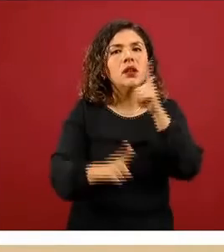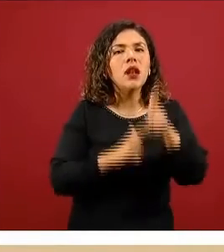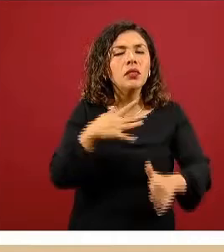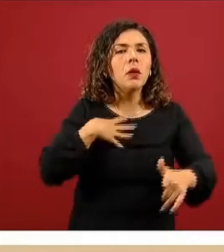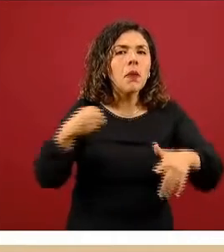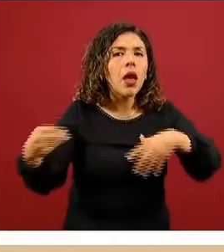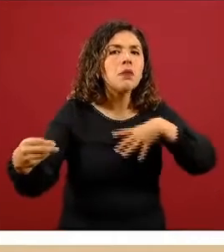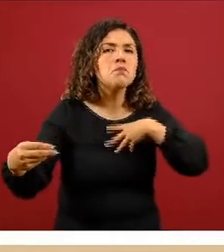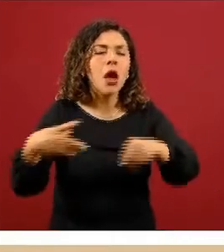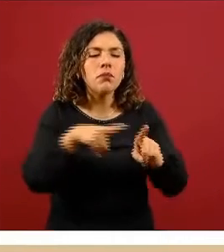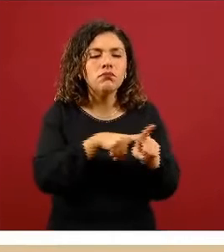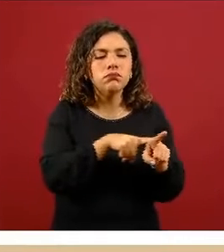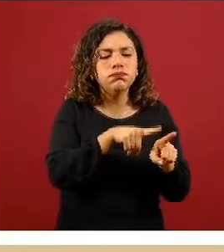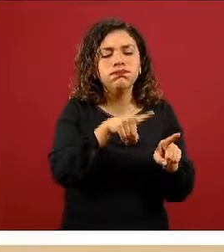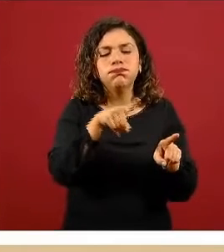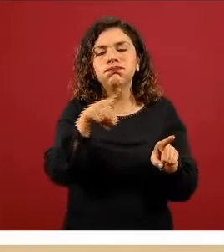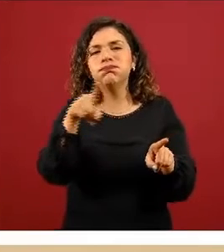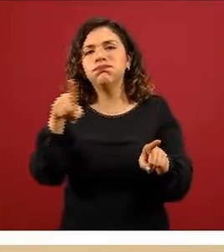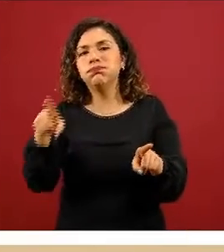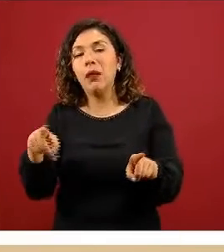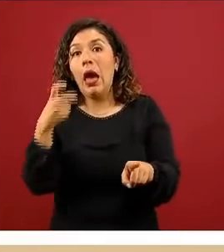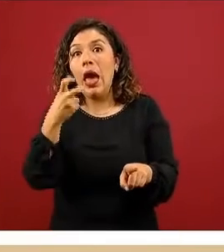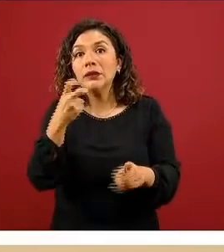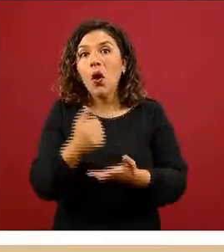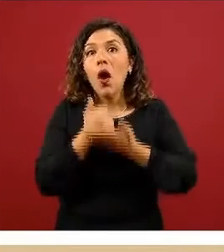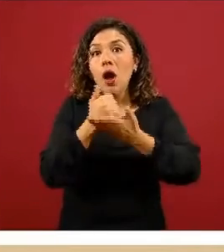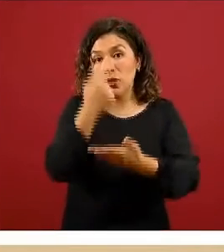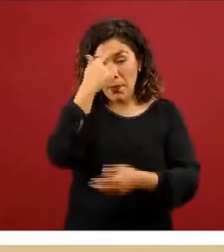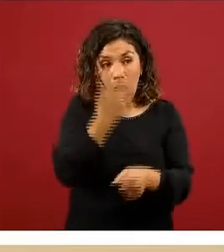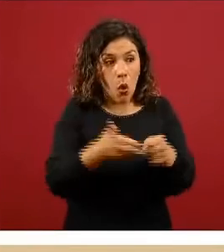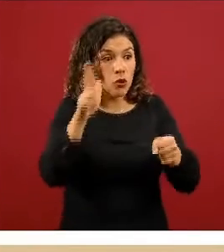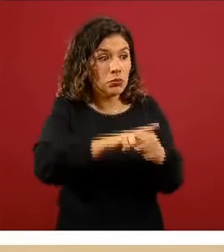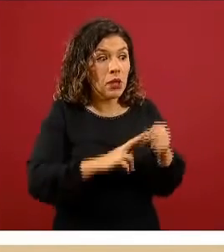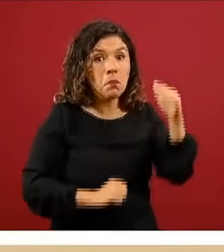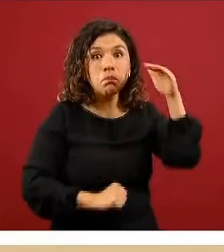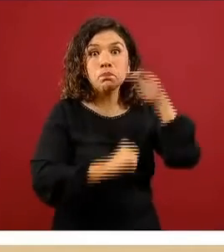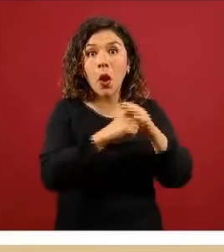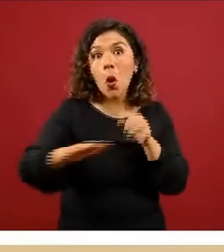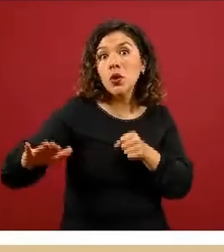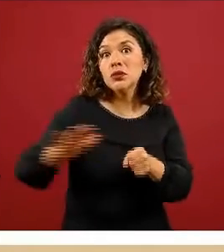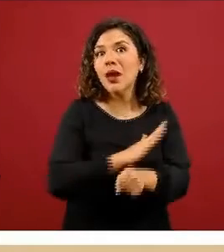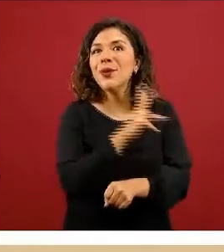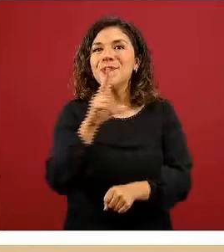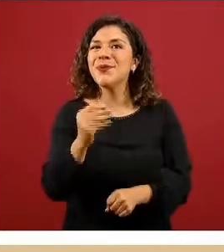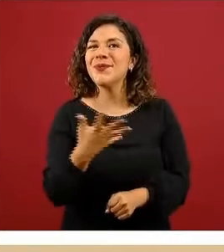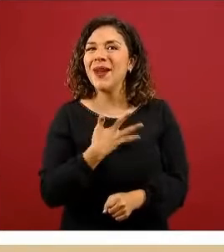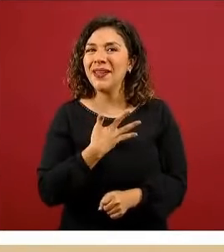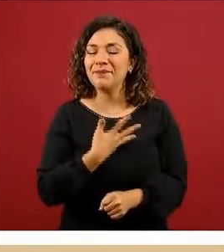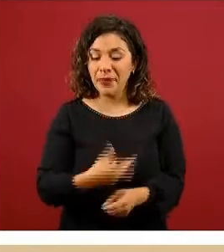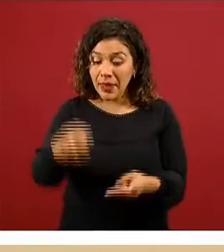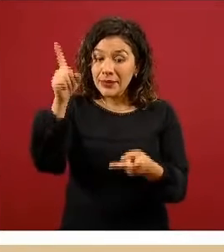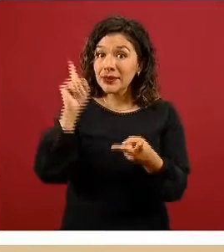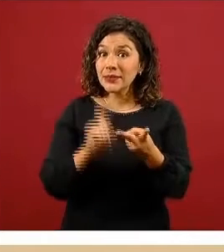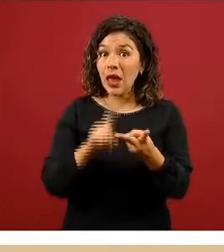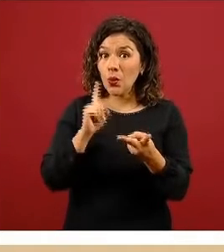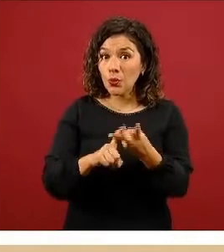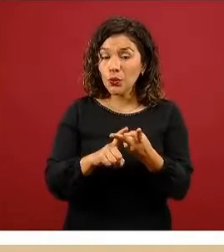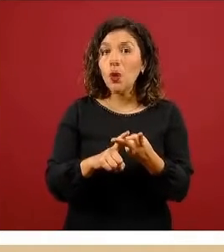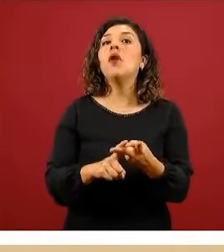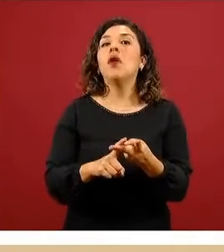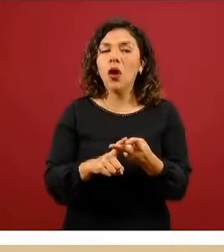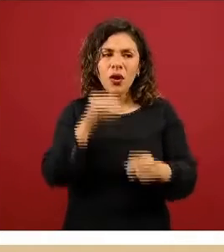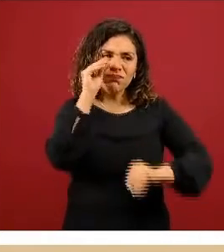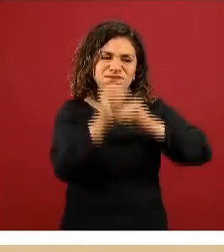contagios y por lo tanto no se rebasó la capacidad hospitalaria. Sin embargo, el segundo objetivo es expandir